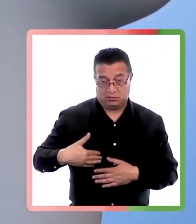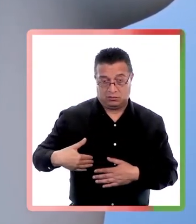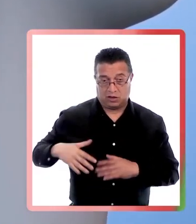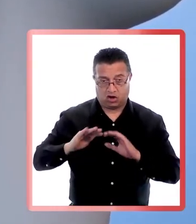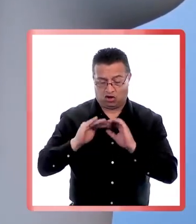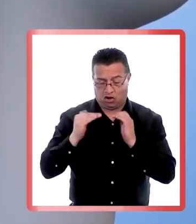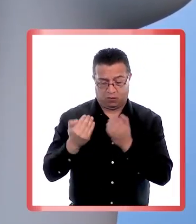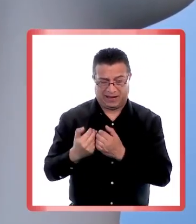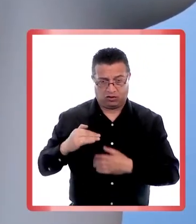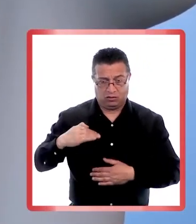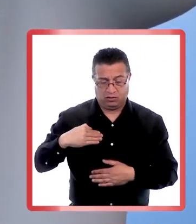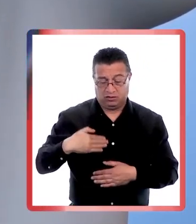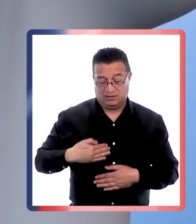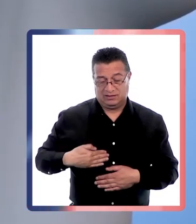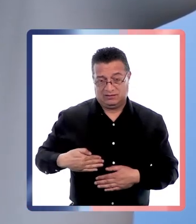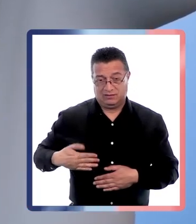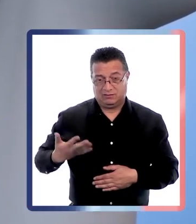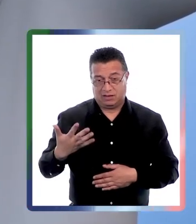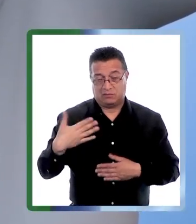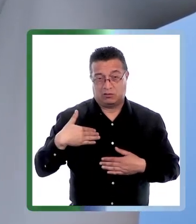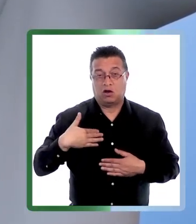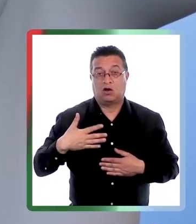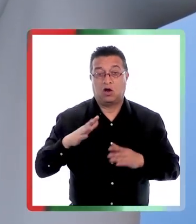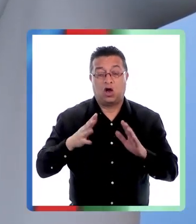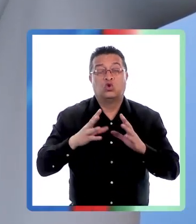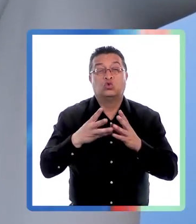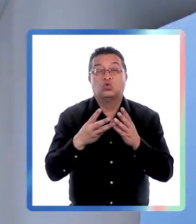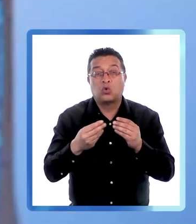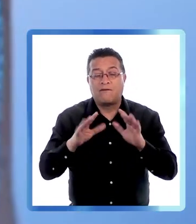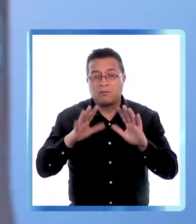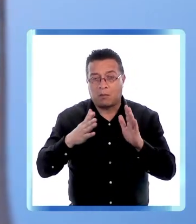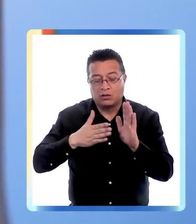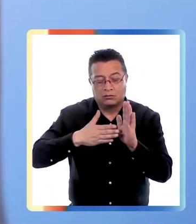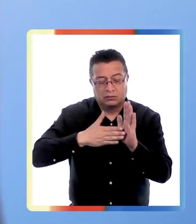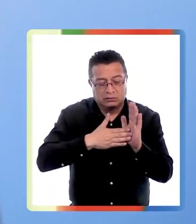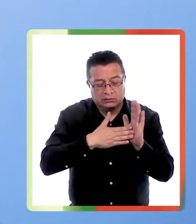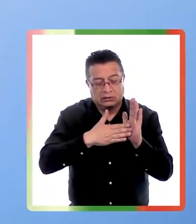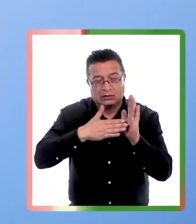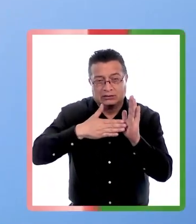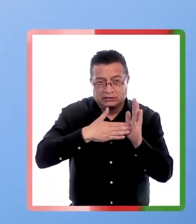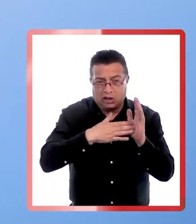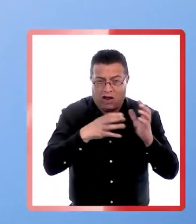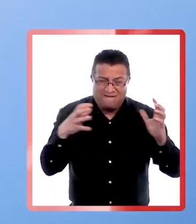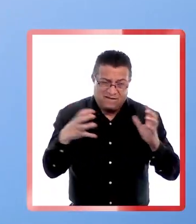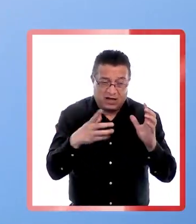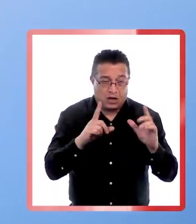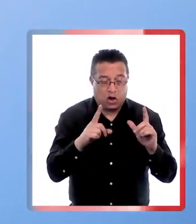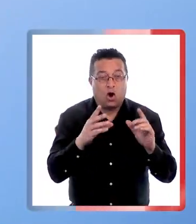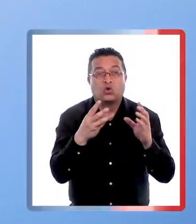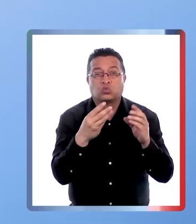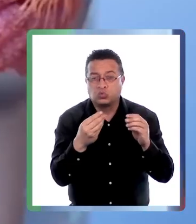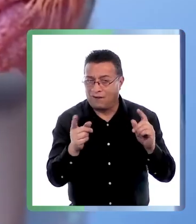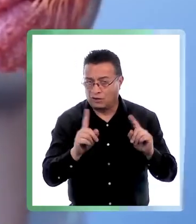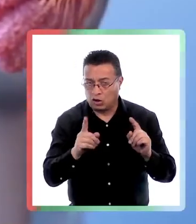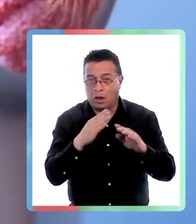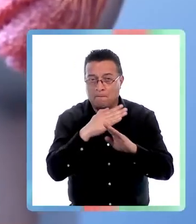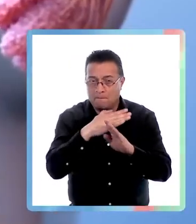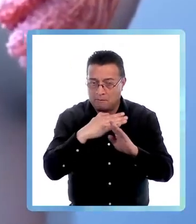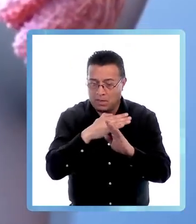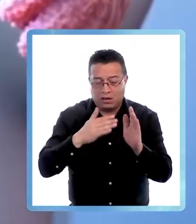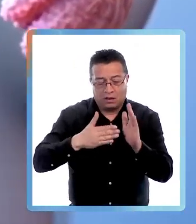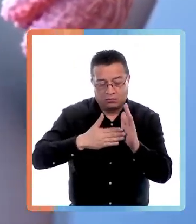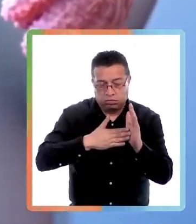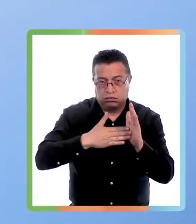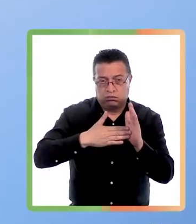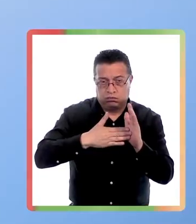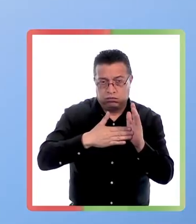completa de la mama, realizando una compresión moderada de manera de comprimir el tejido contra la pared costal, que